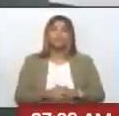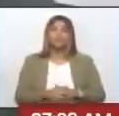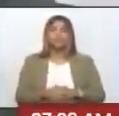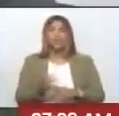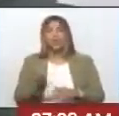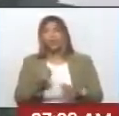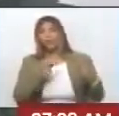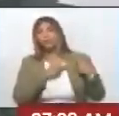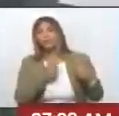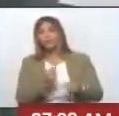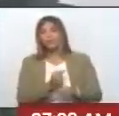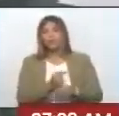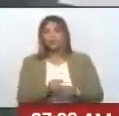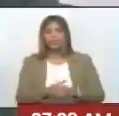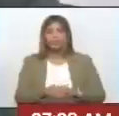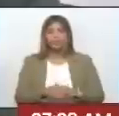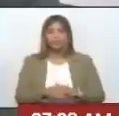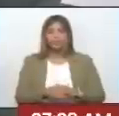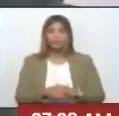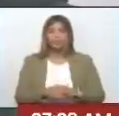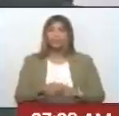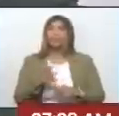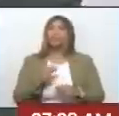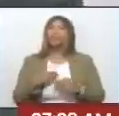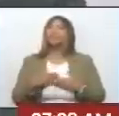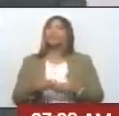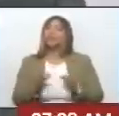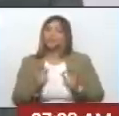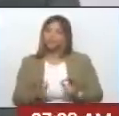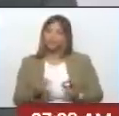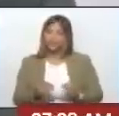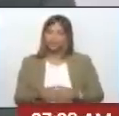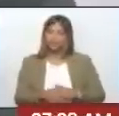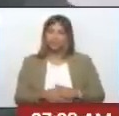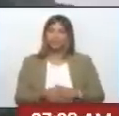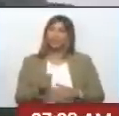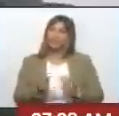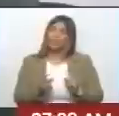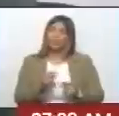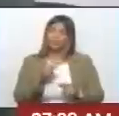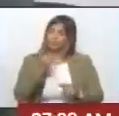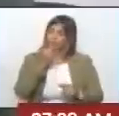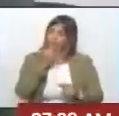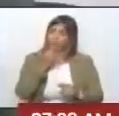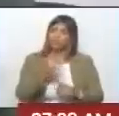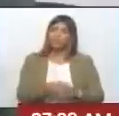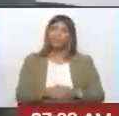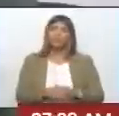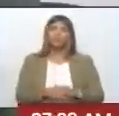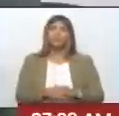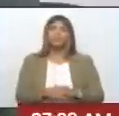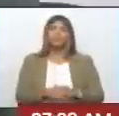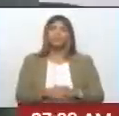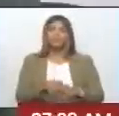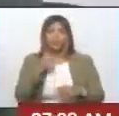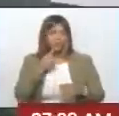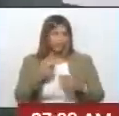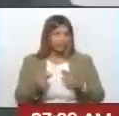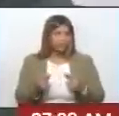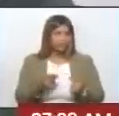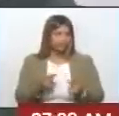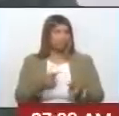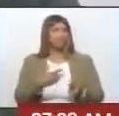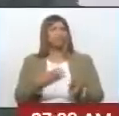trabajo donde no garantiza lo que tiene, algo debe estar ocurriendo. Allí deben que encenderse las alarmas